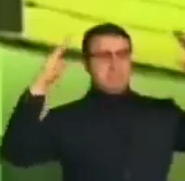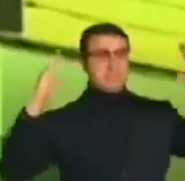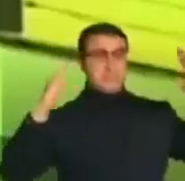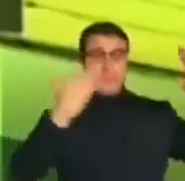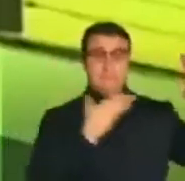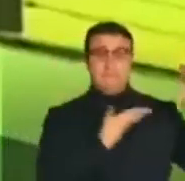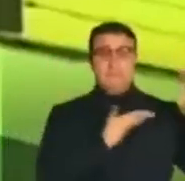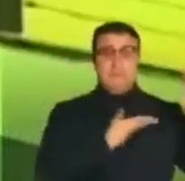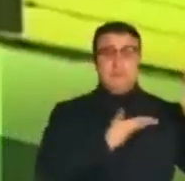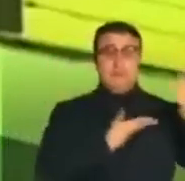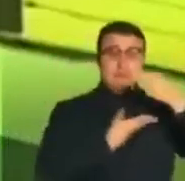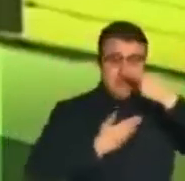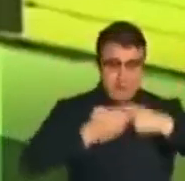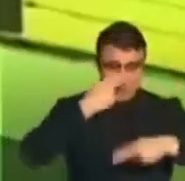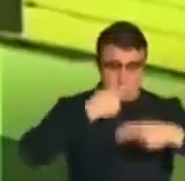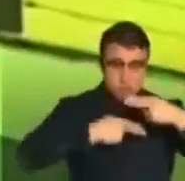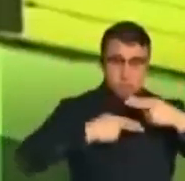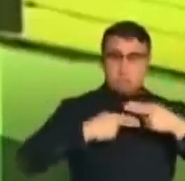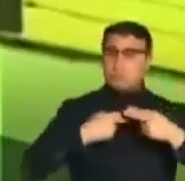madre sola con los niños,